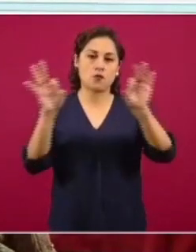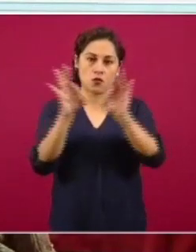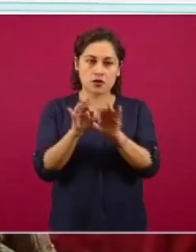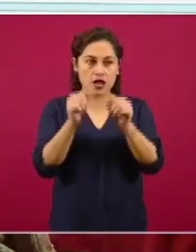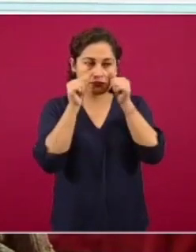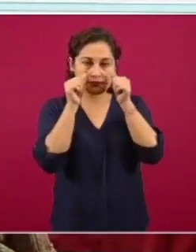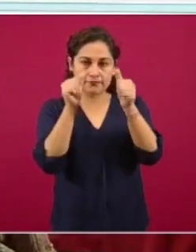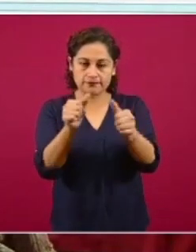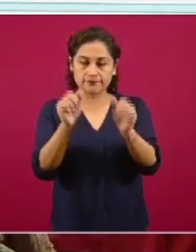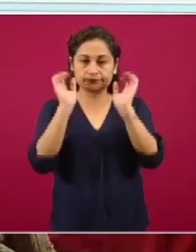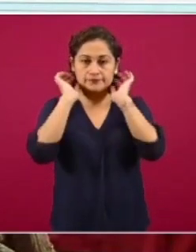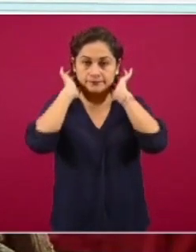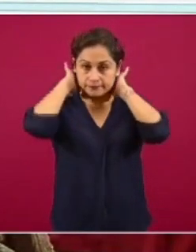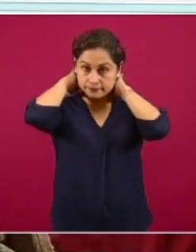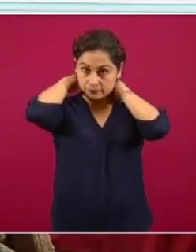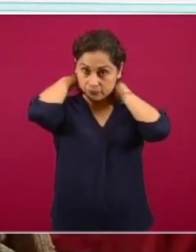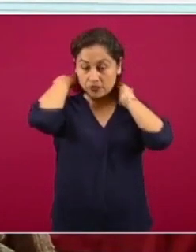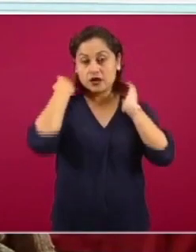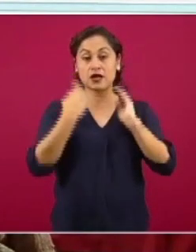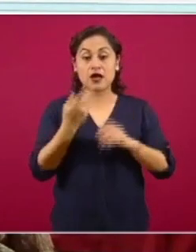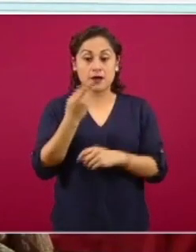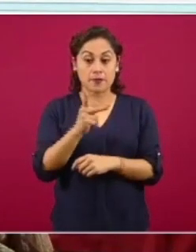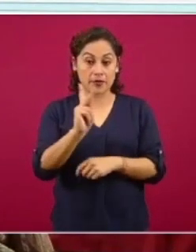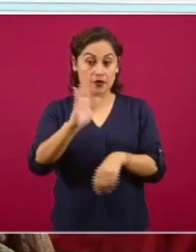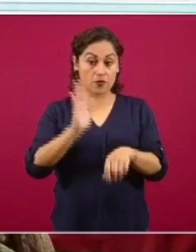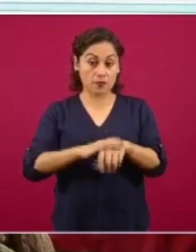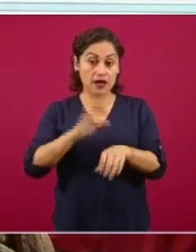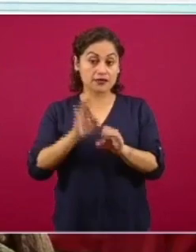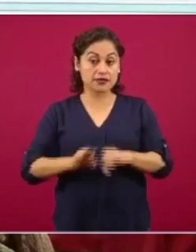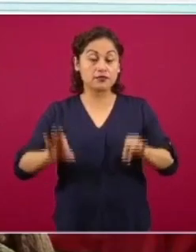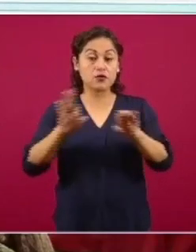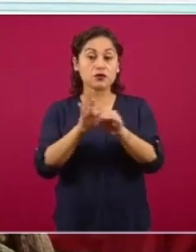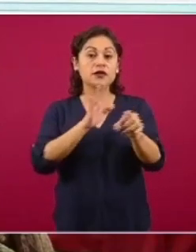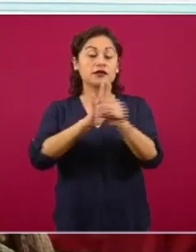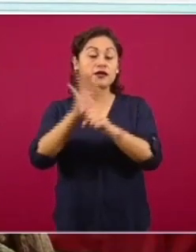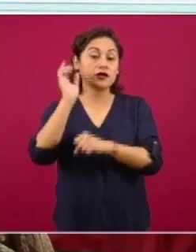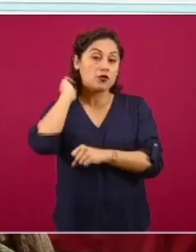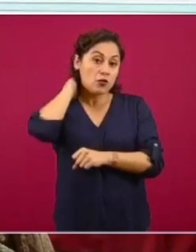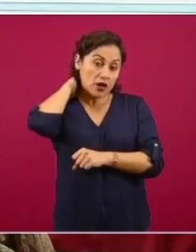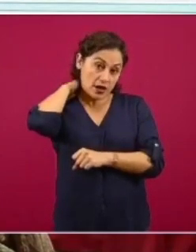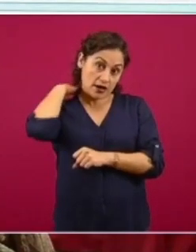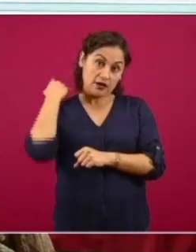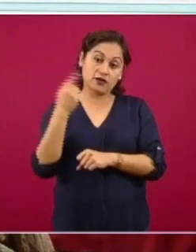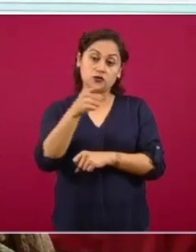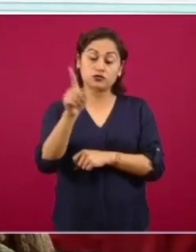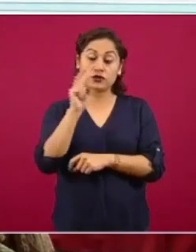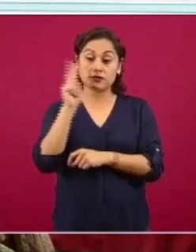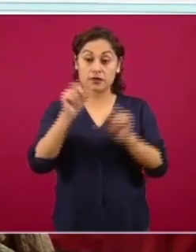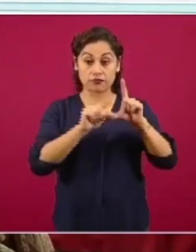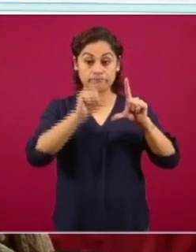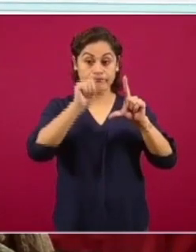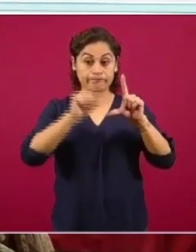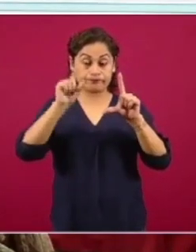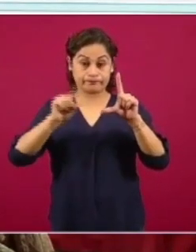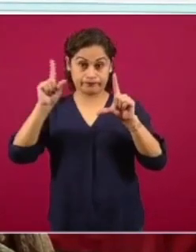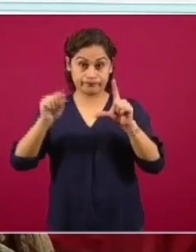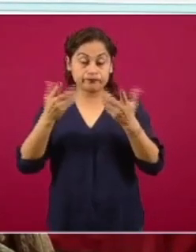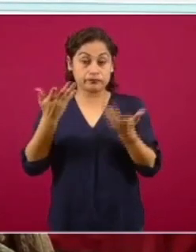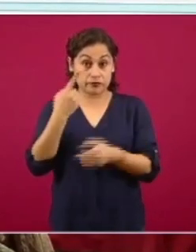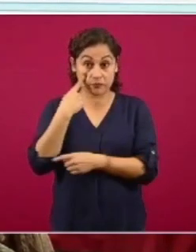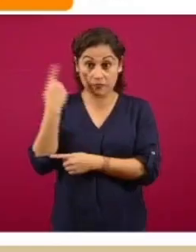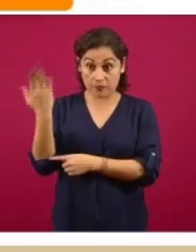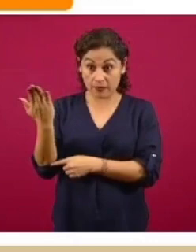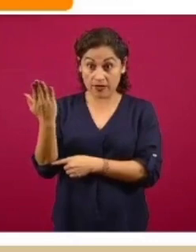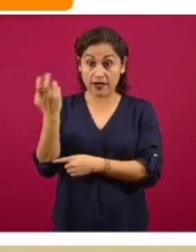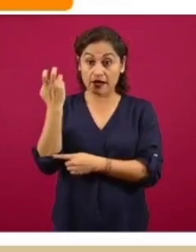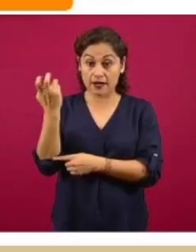considerar. Pero tal vez lo más importante es ver la tendencia de estas barras, de las alturas de las barras. Y como podemos ver, la